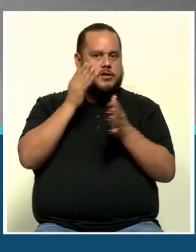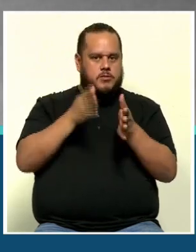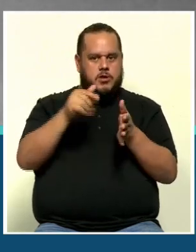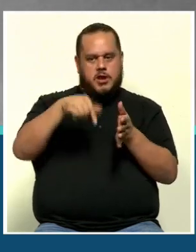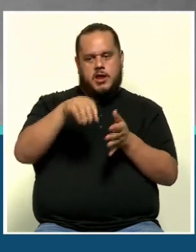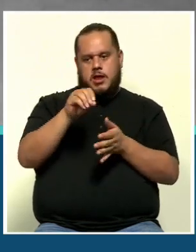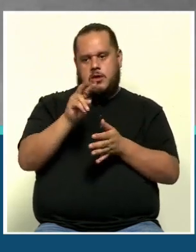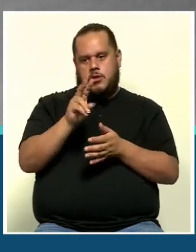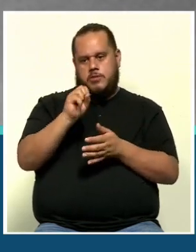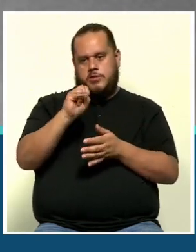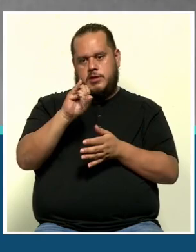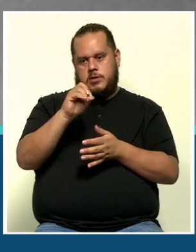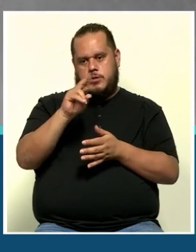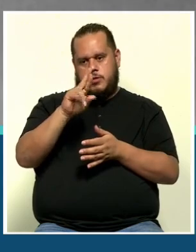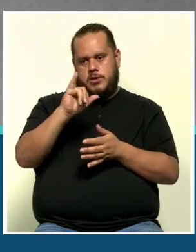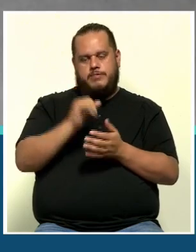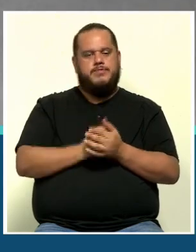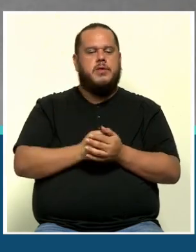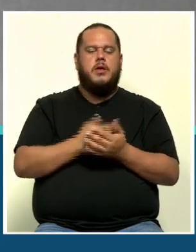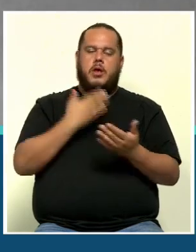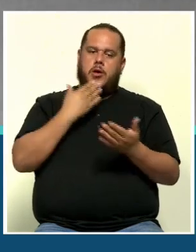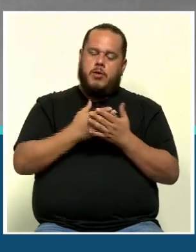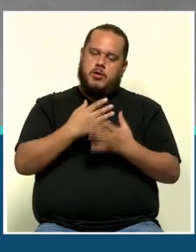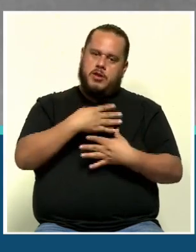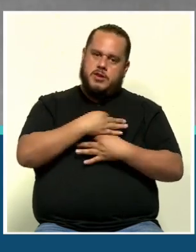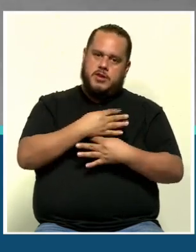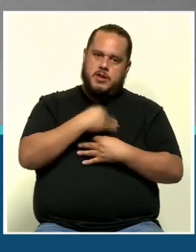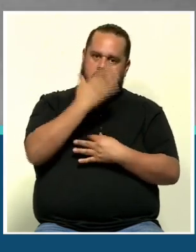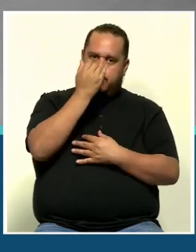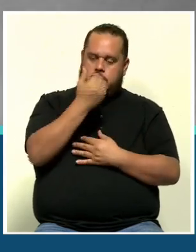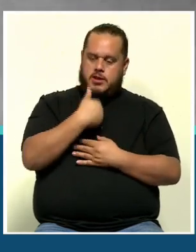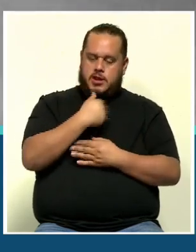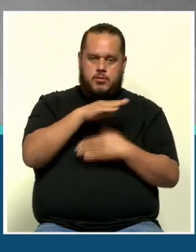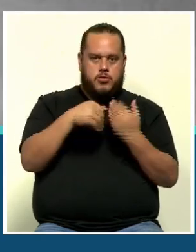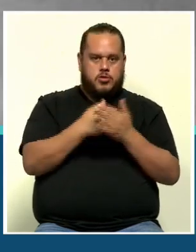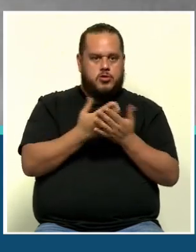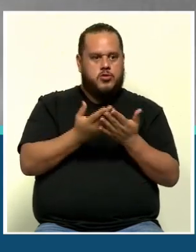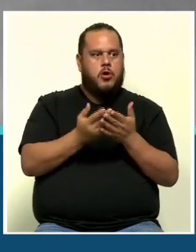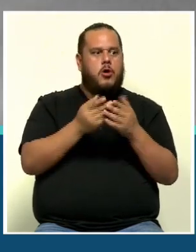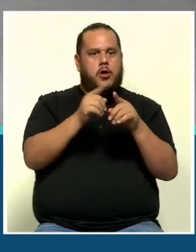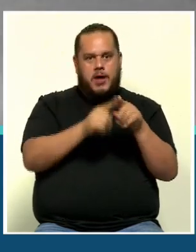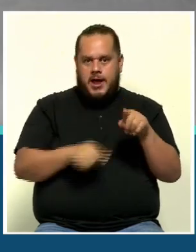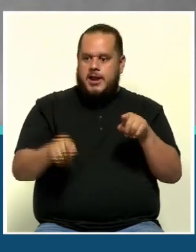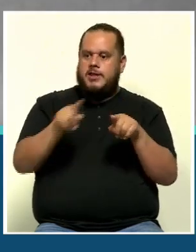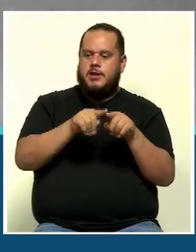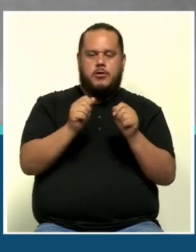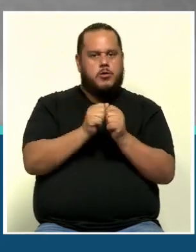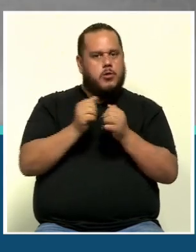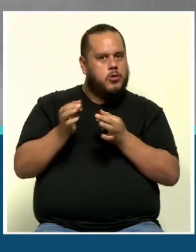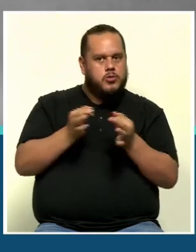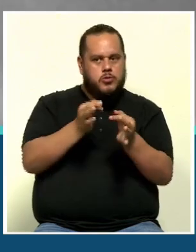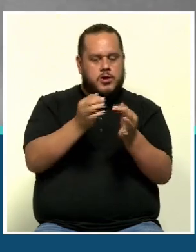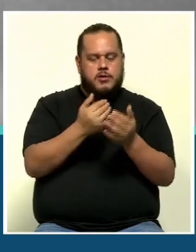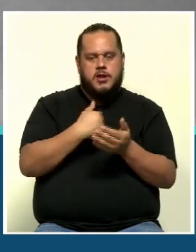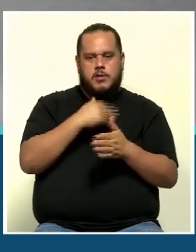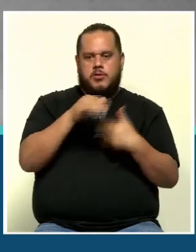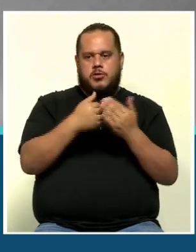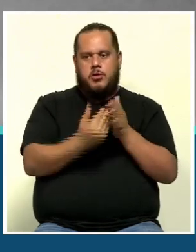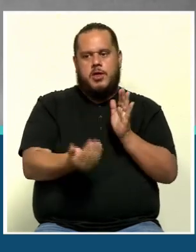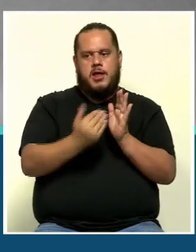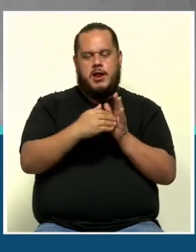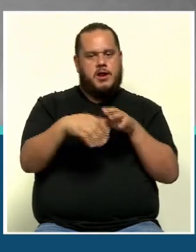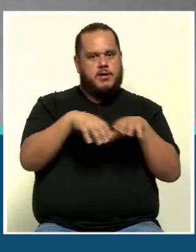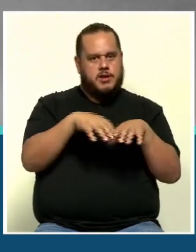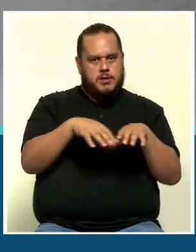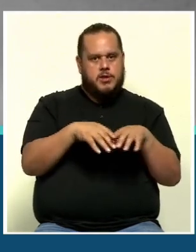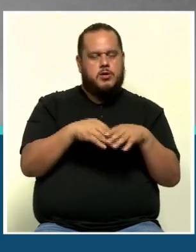Opsicori? Sí, bueno, sí, eso es bastante interesante porque tenemos todo el ciclo con Turrialba. Tuvimos la reactivación progresiva